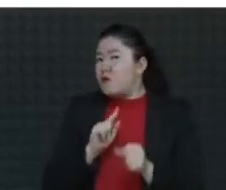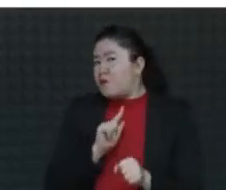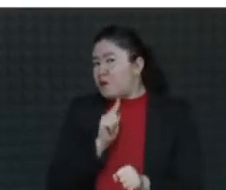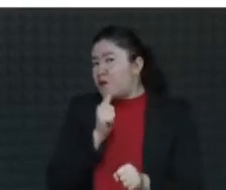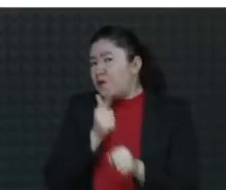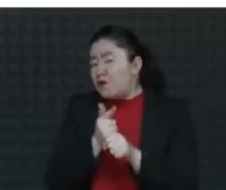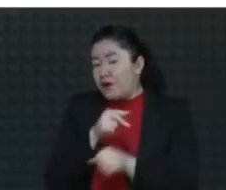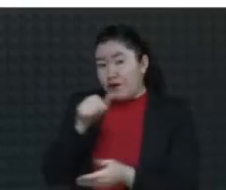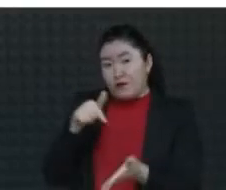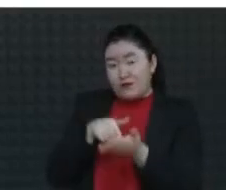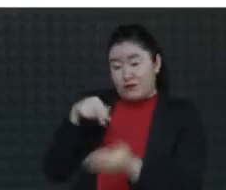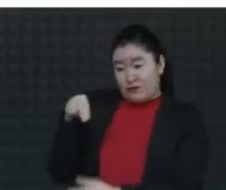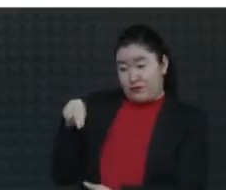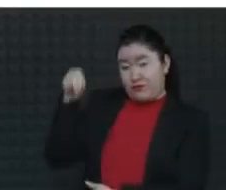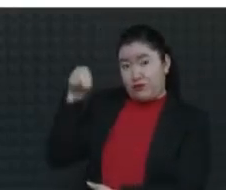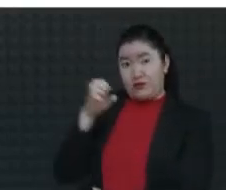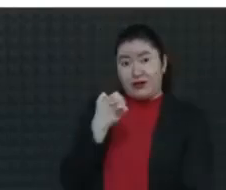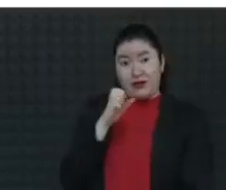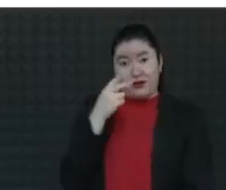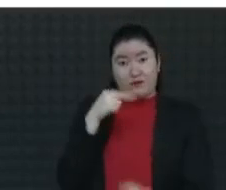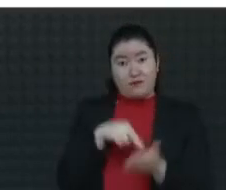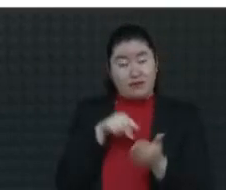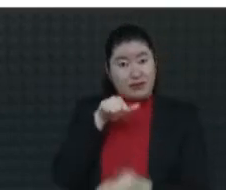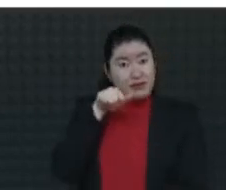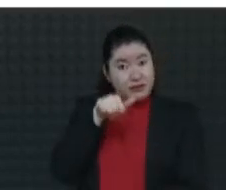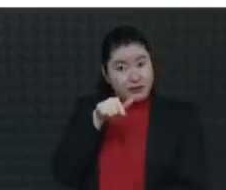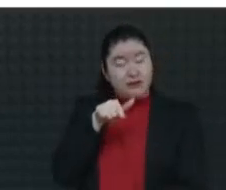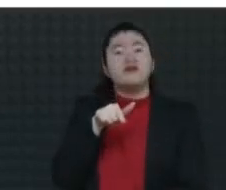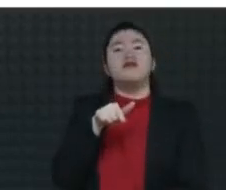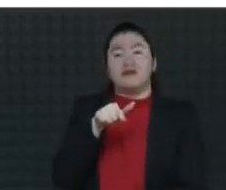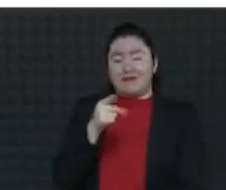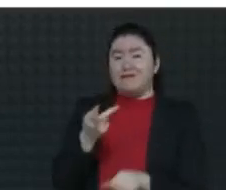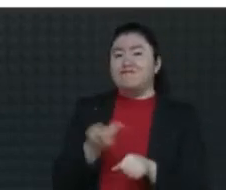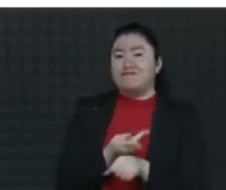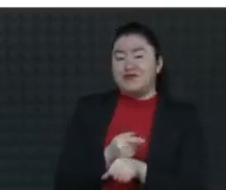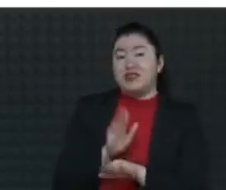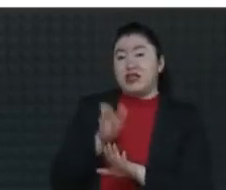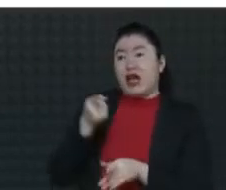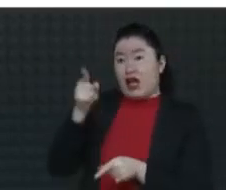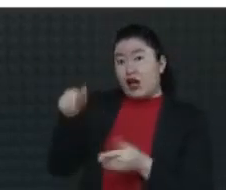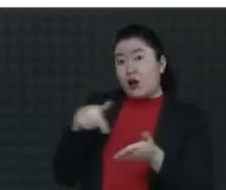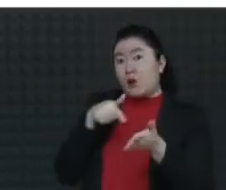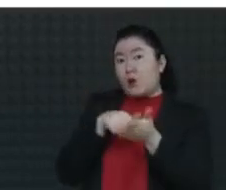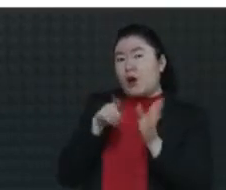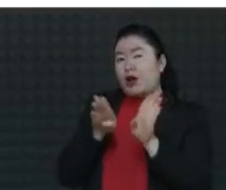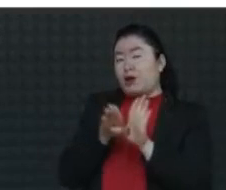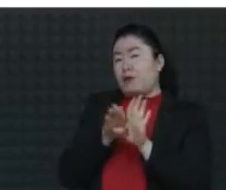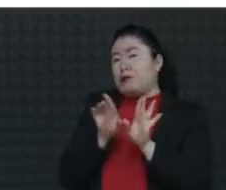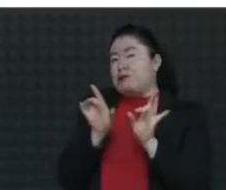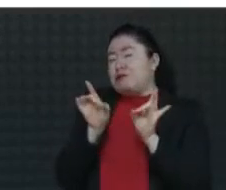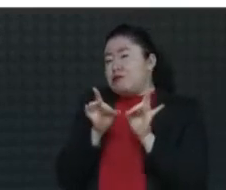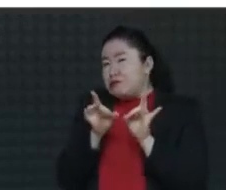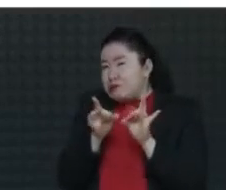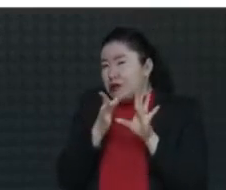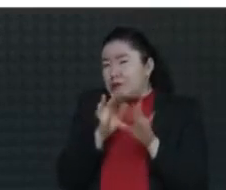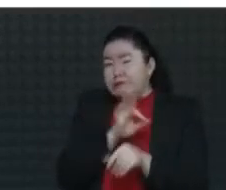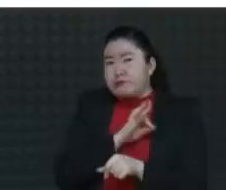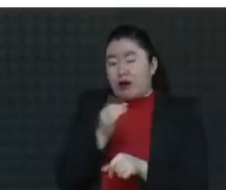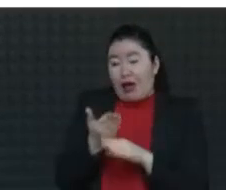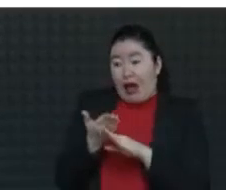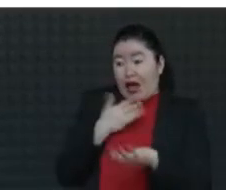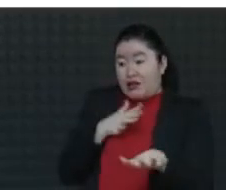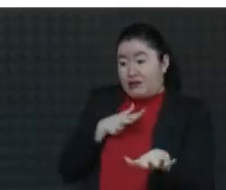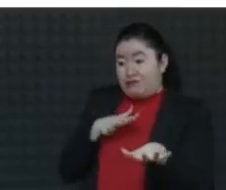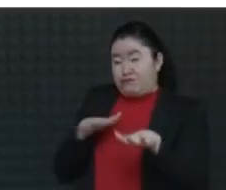viga norte en enero de 2017, lo que indica que la estructura ya se encontraba en una condición comprometida antes del terremoto